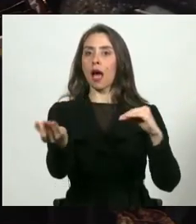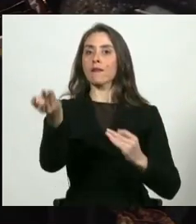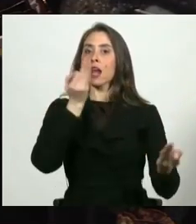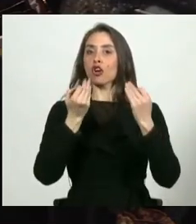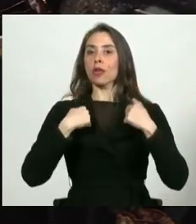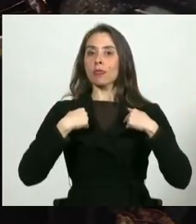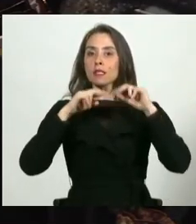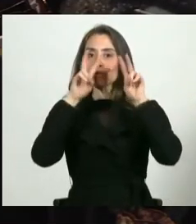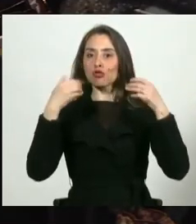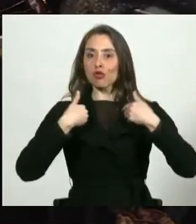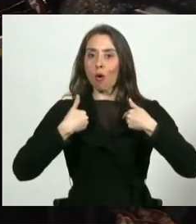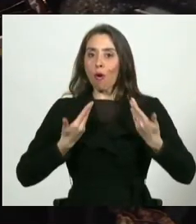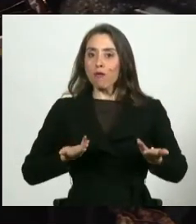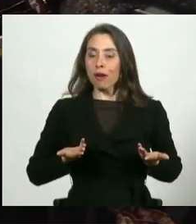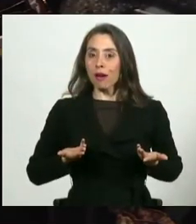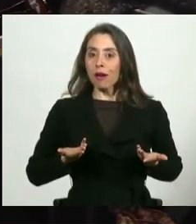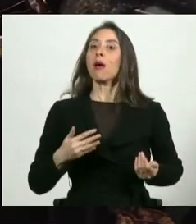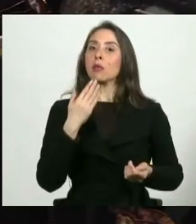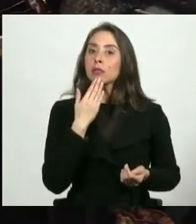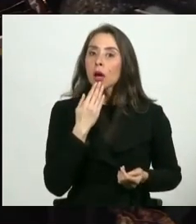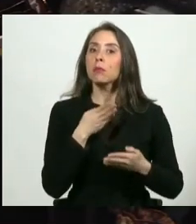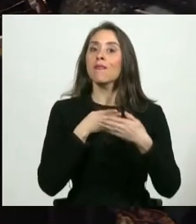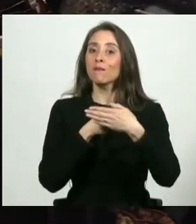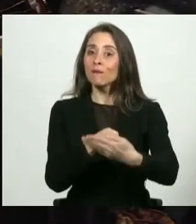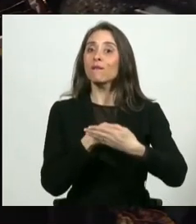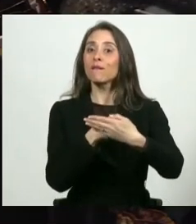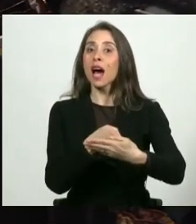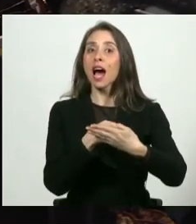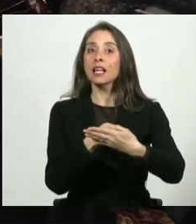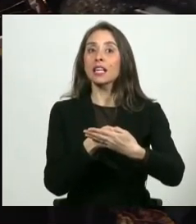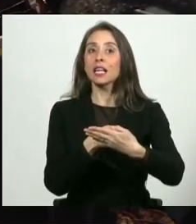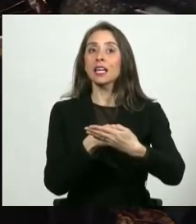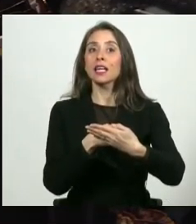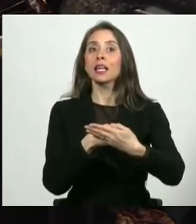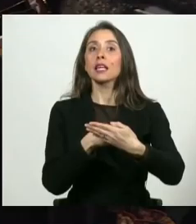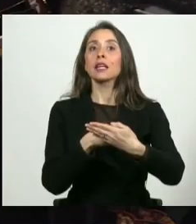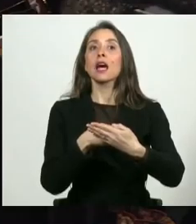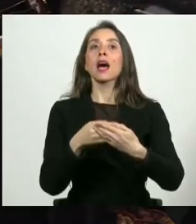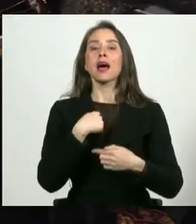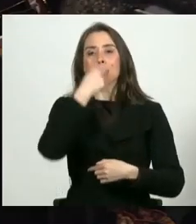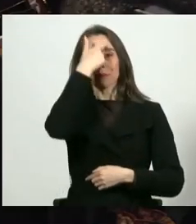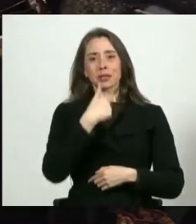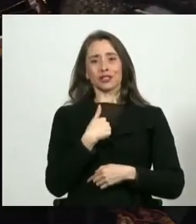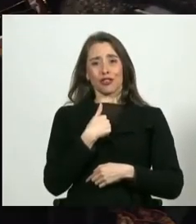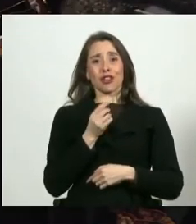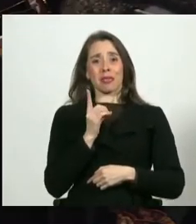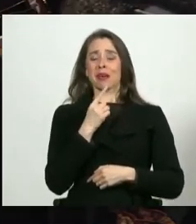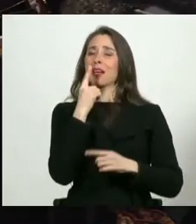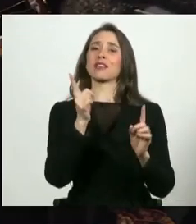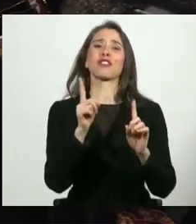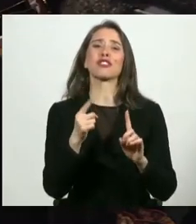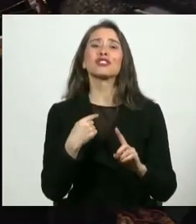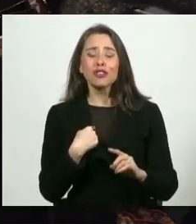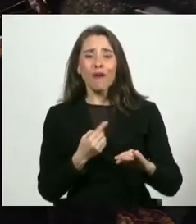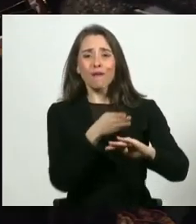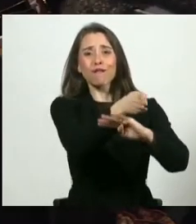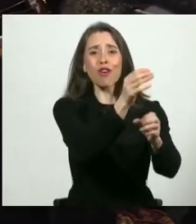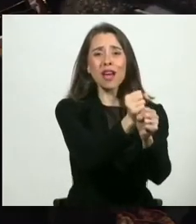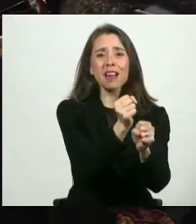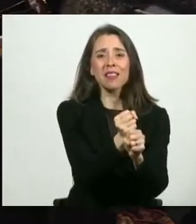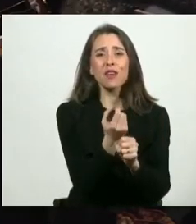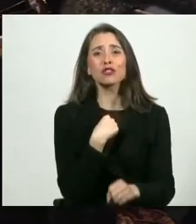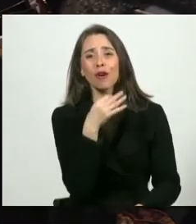ellos, ¿ya? En donde también las barreras muchas veces las colocan ellos al decir, ¿para qué voy a ir al trabajo si voy a decir que tengo esto?